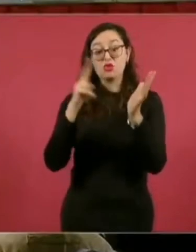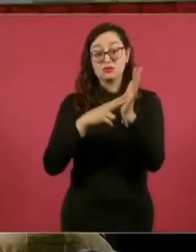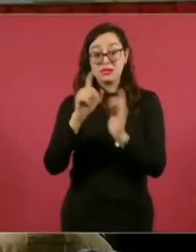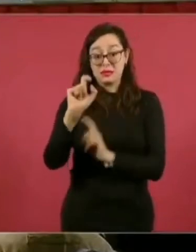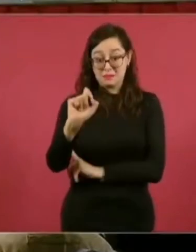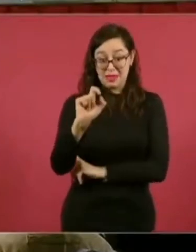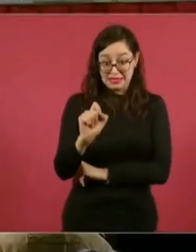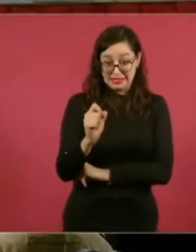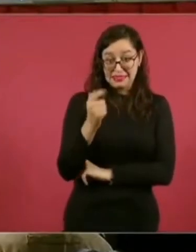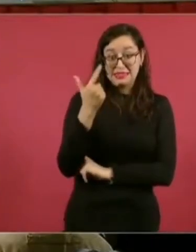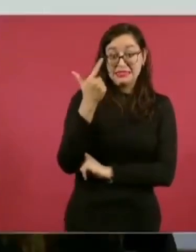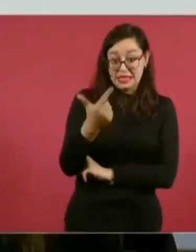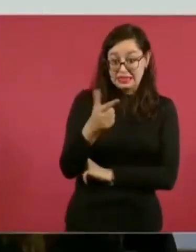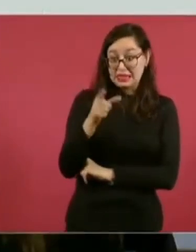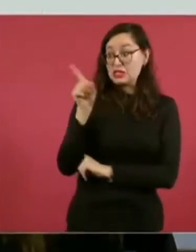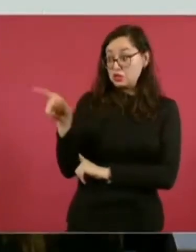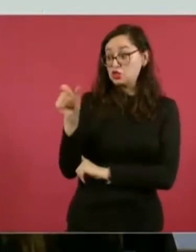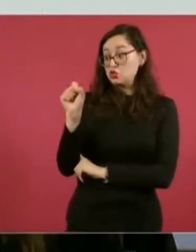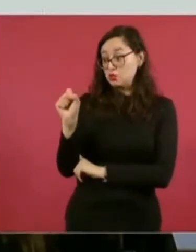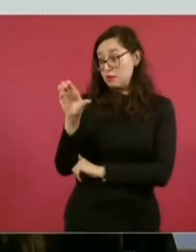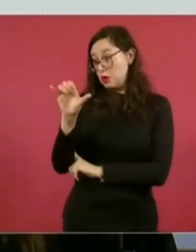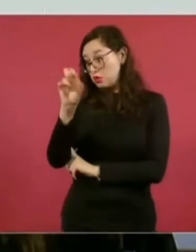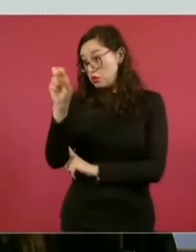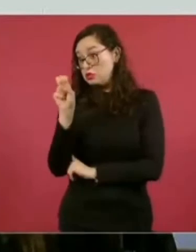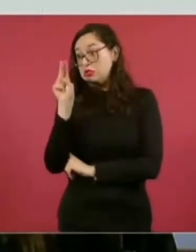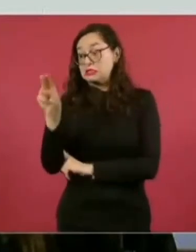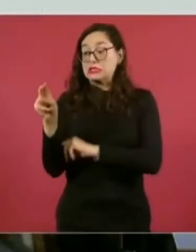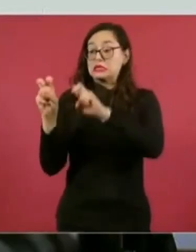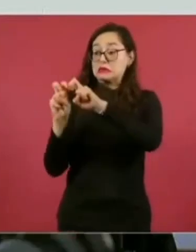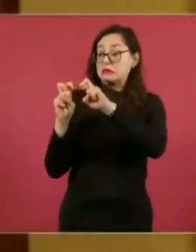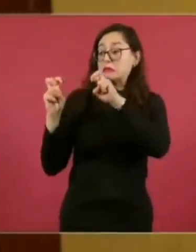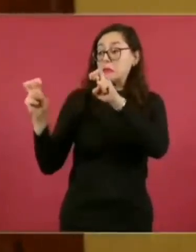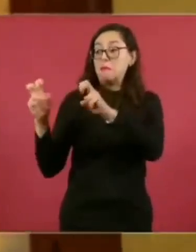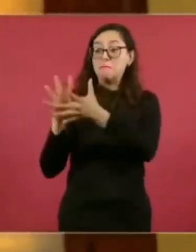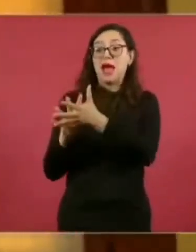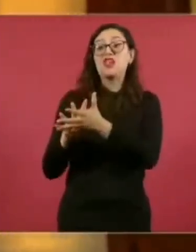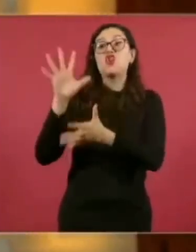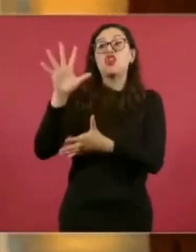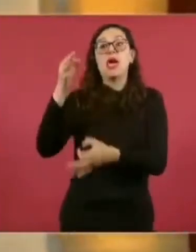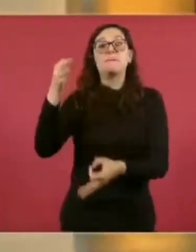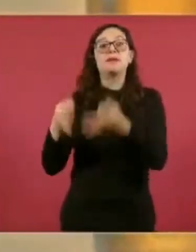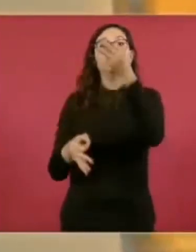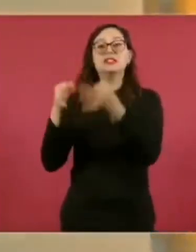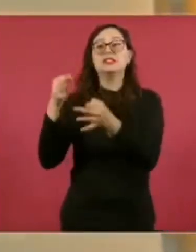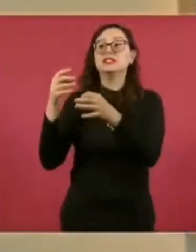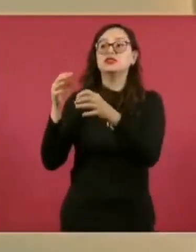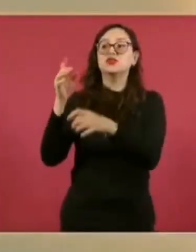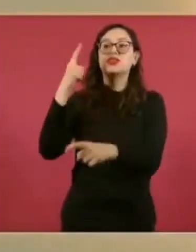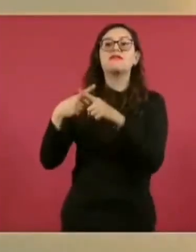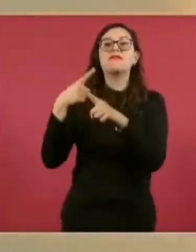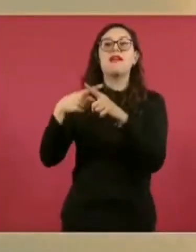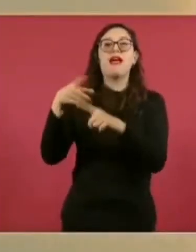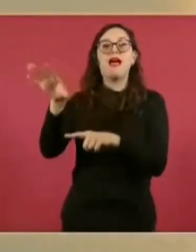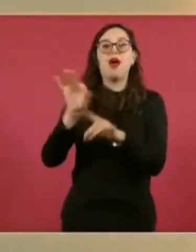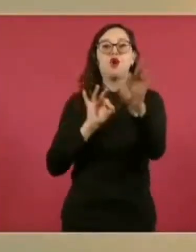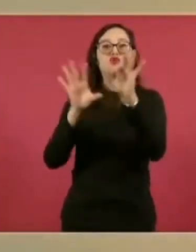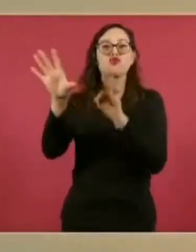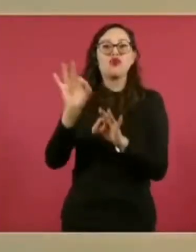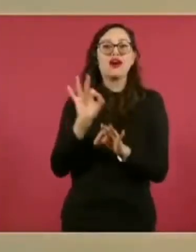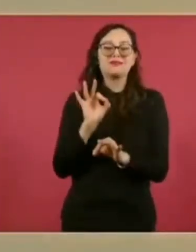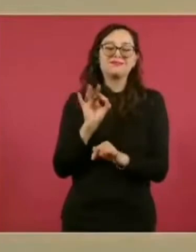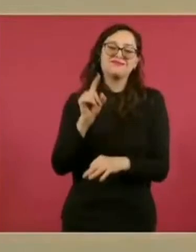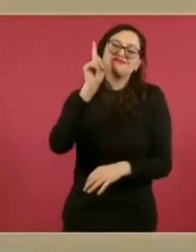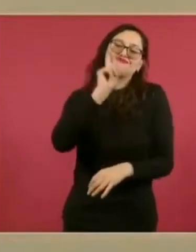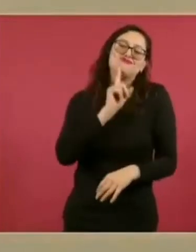presidenta tendría ya o podría tener la mayoría de los ministros de la Corte, 7 de